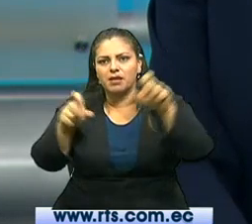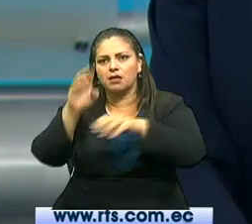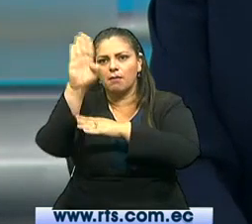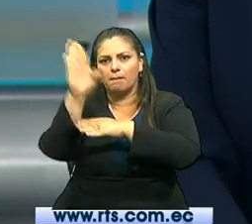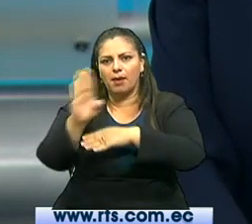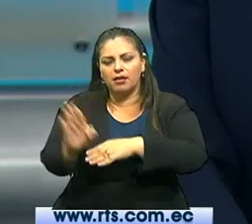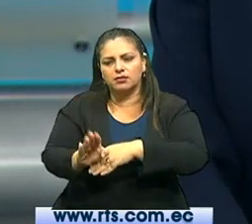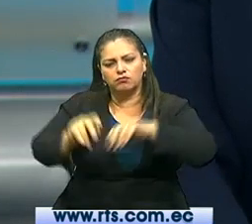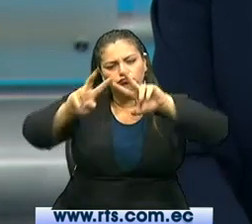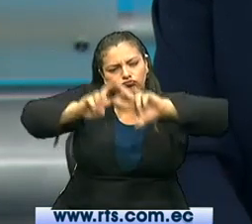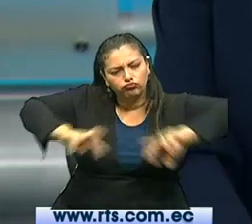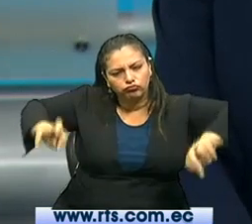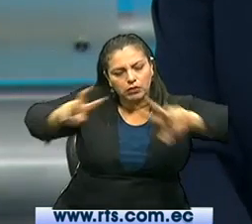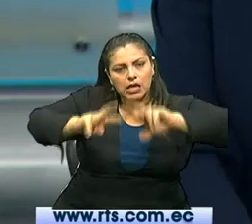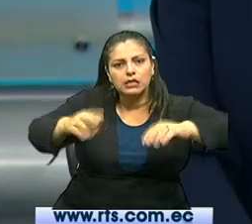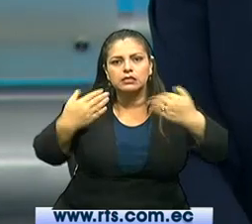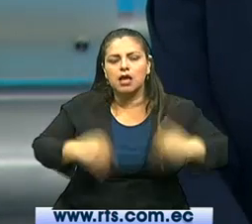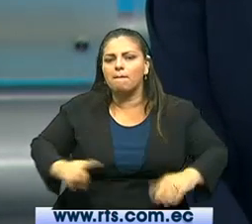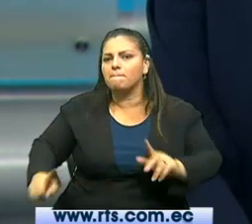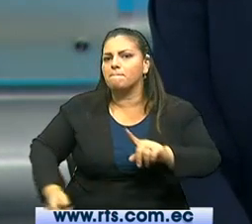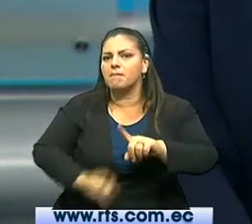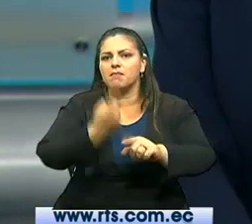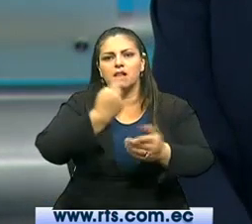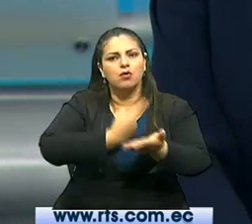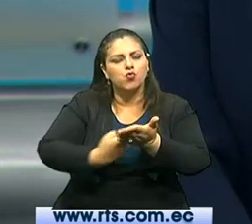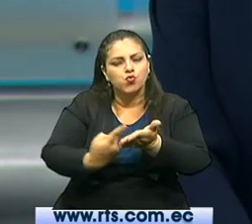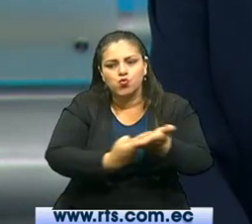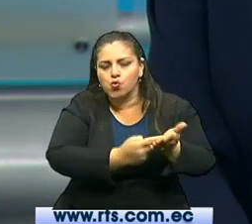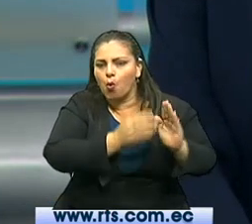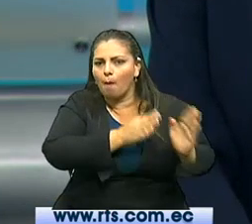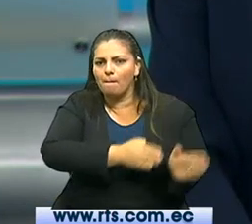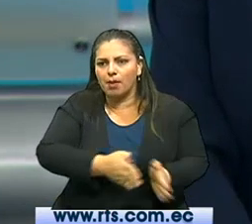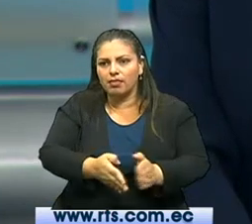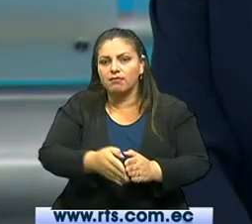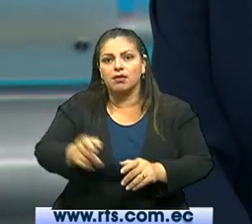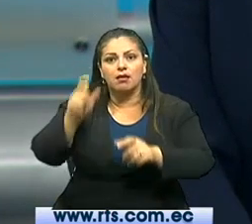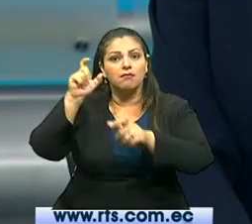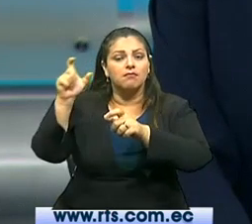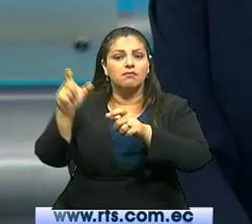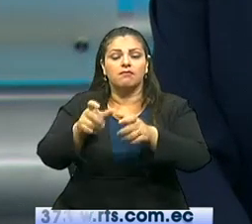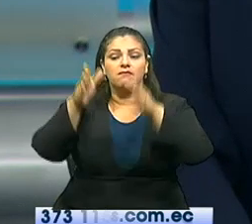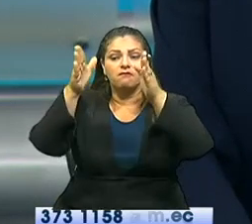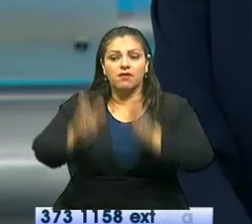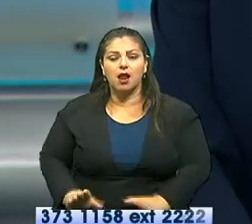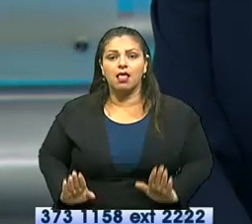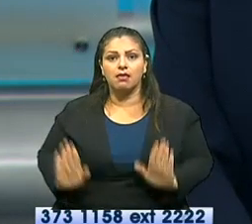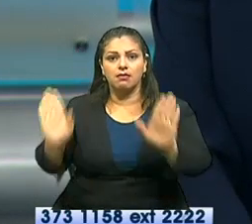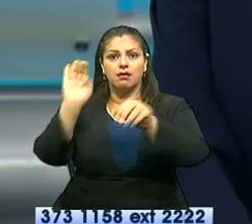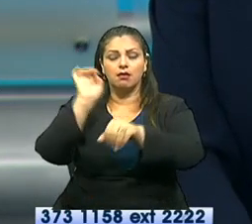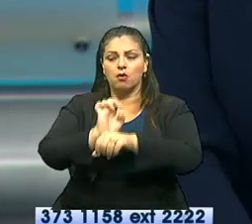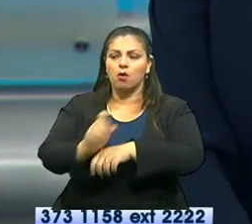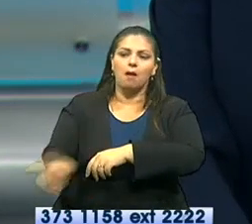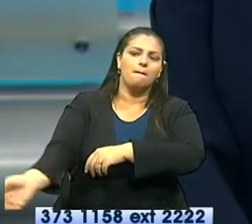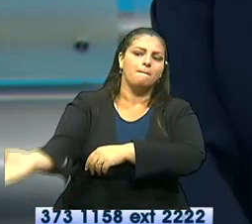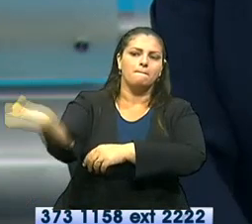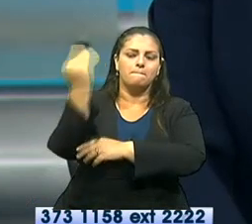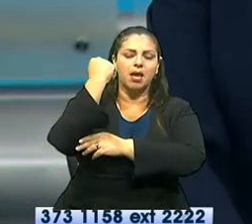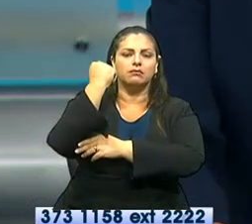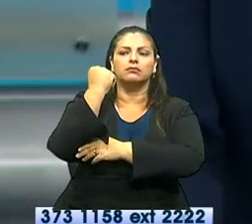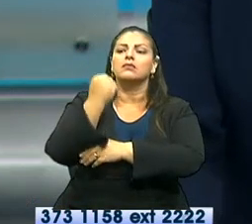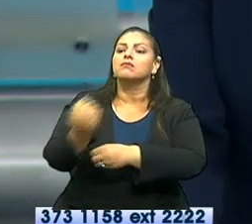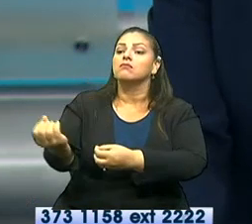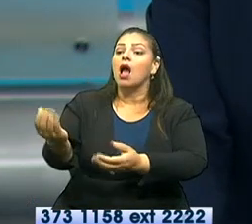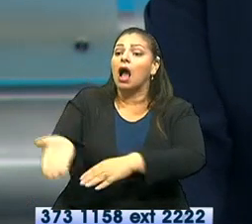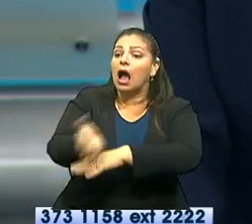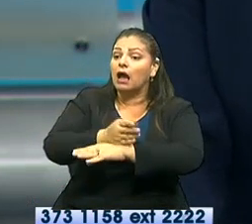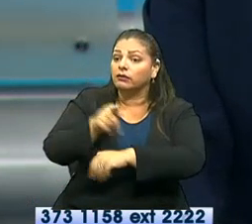fiscal general, quien se comprometió a entregar la información del caso una vez que se supere la etapa de indagación previa. La comisión además